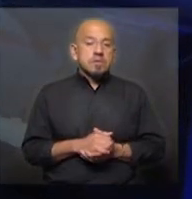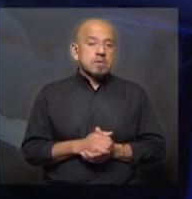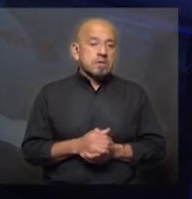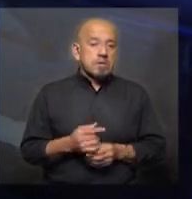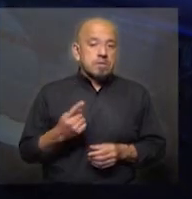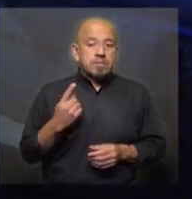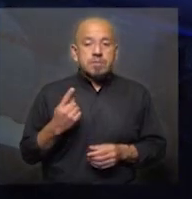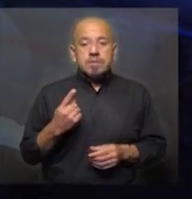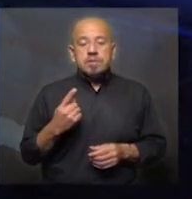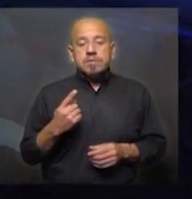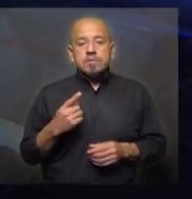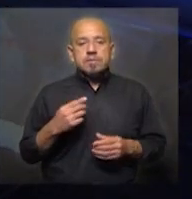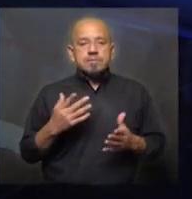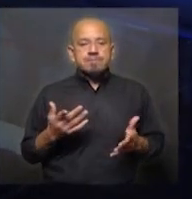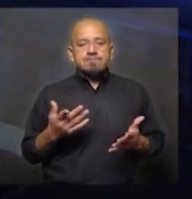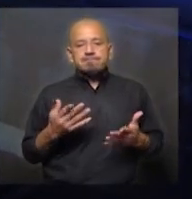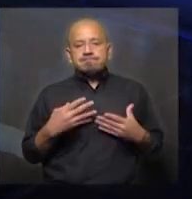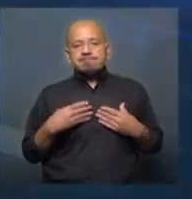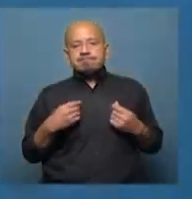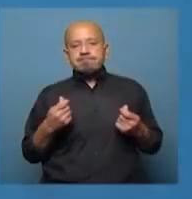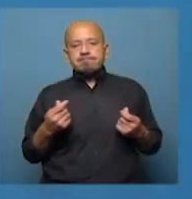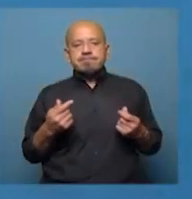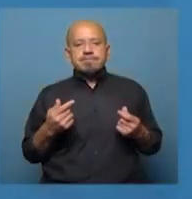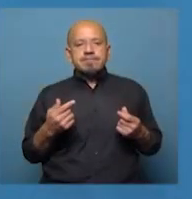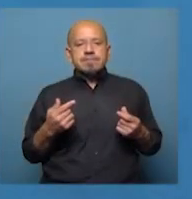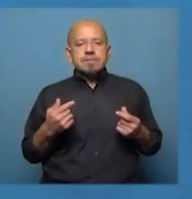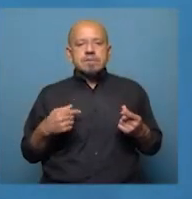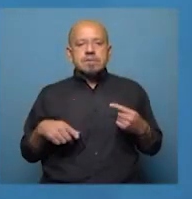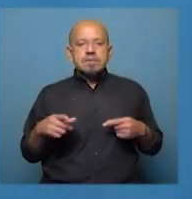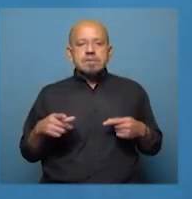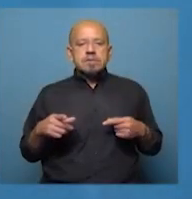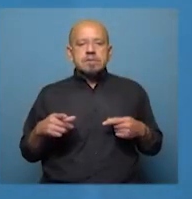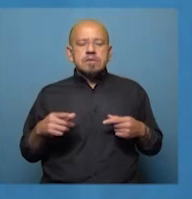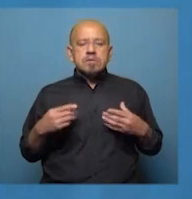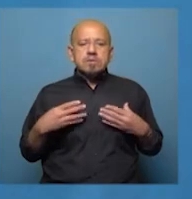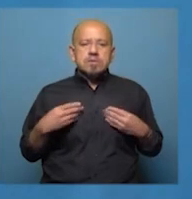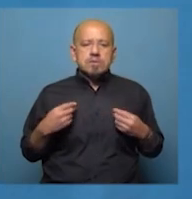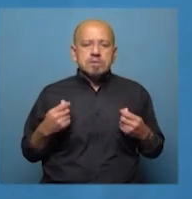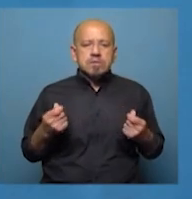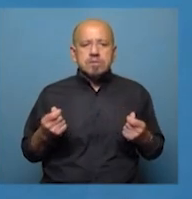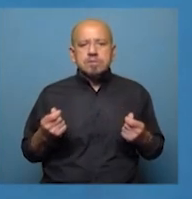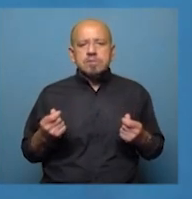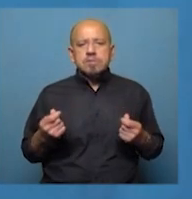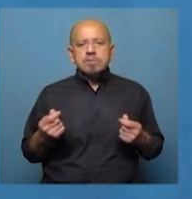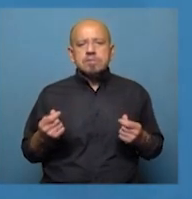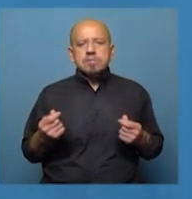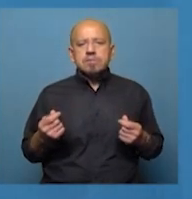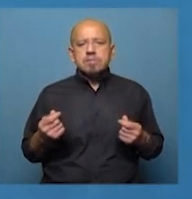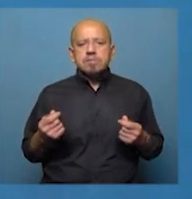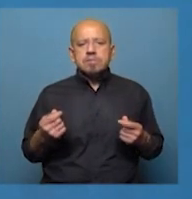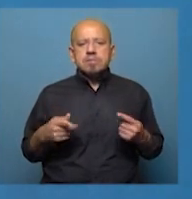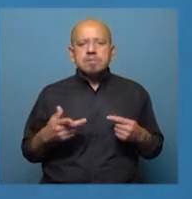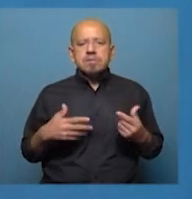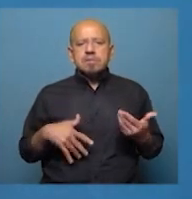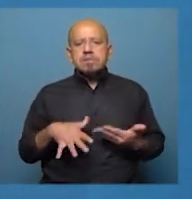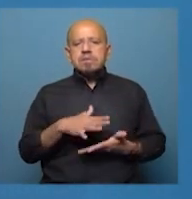nada moviliza mucho No desde el punto de vista de de de lo que se siente este la situación